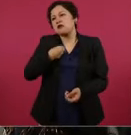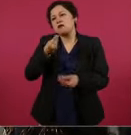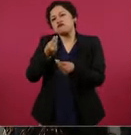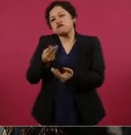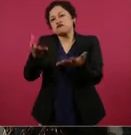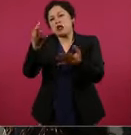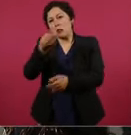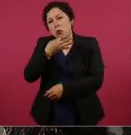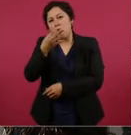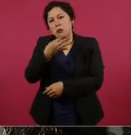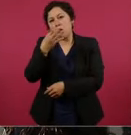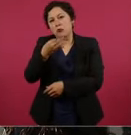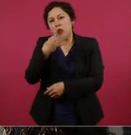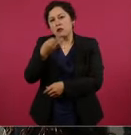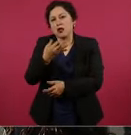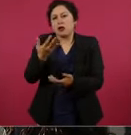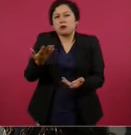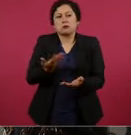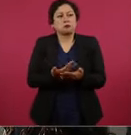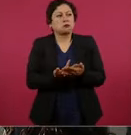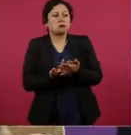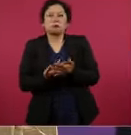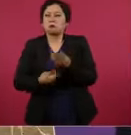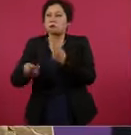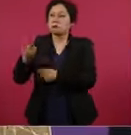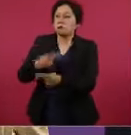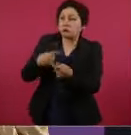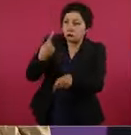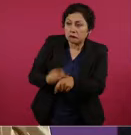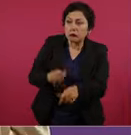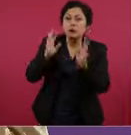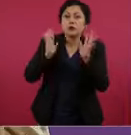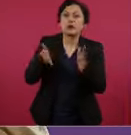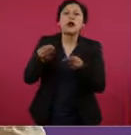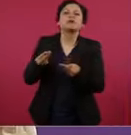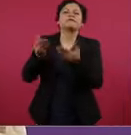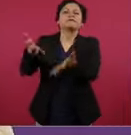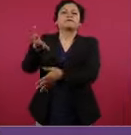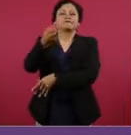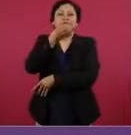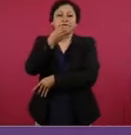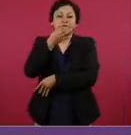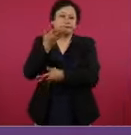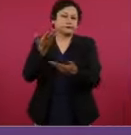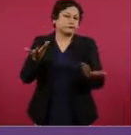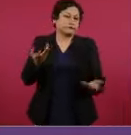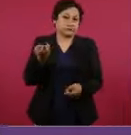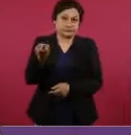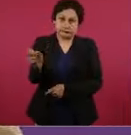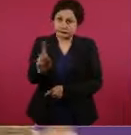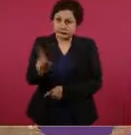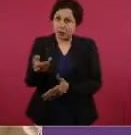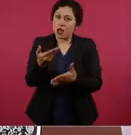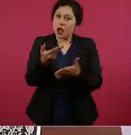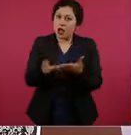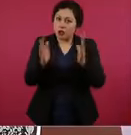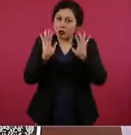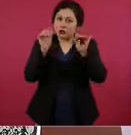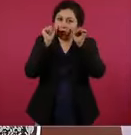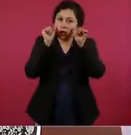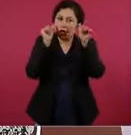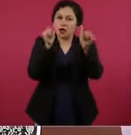enfermedades solo deben de atenderse en hospitales. Y hay muchas acciones que se pueden llevar a cabo en el primer nivel de atención, lo que conocemos